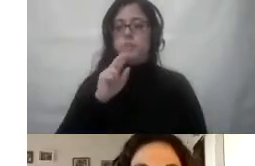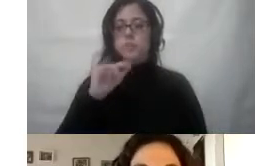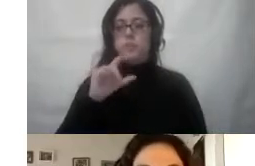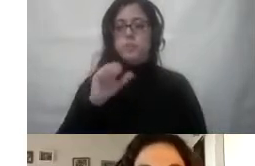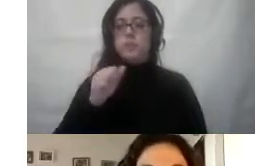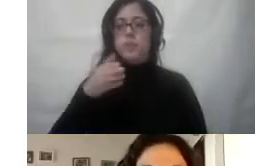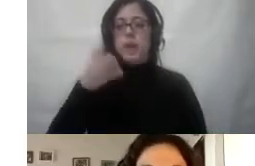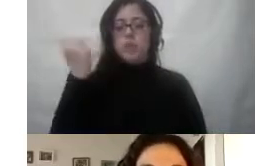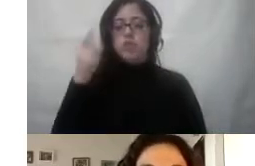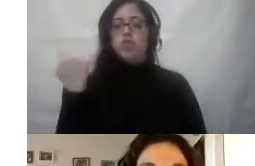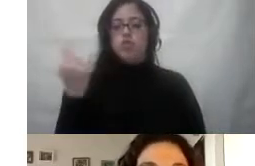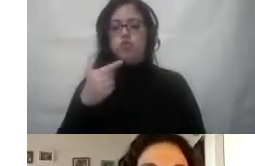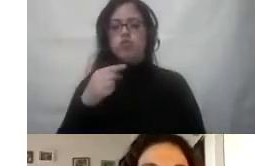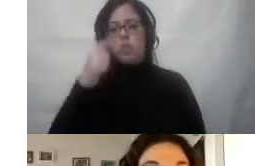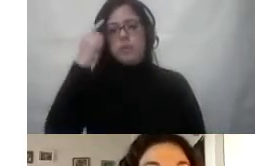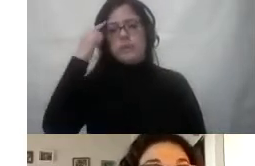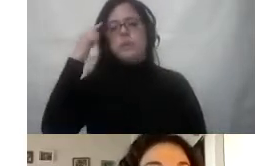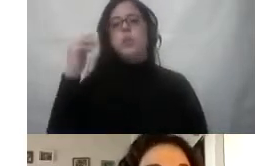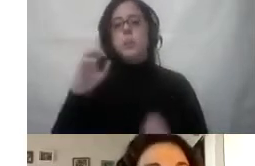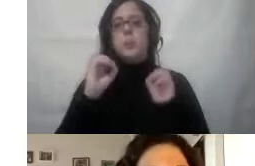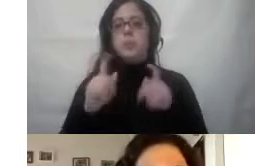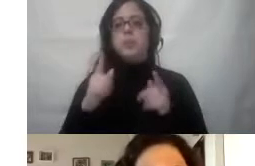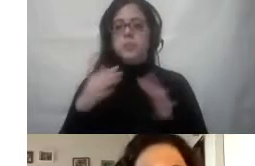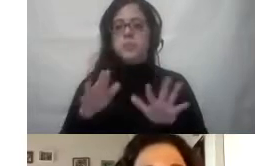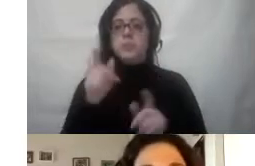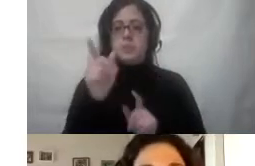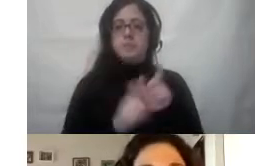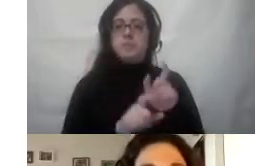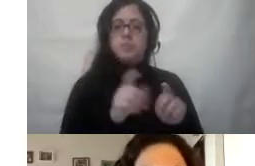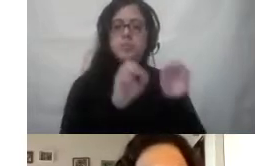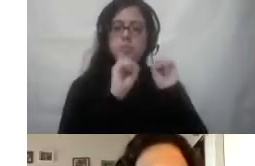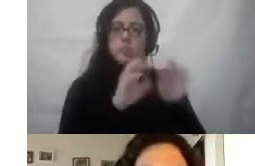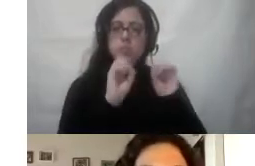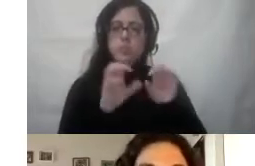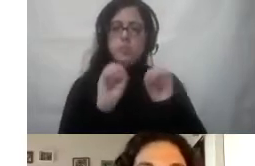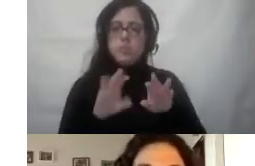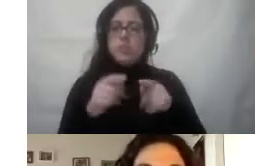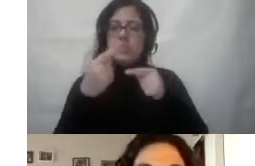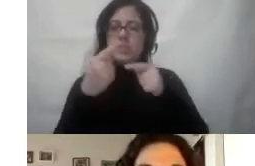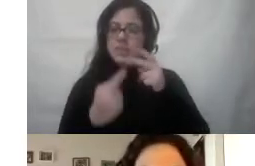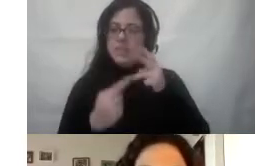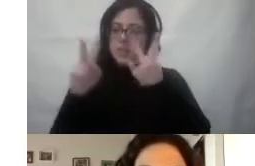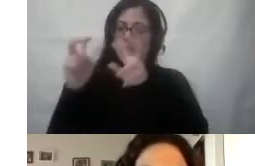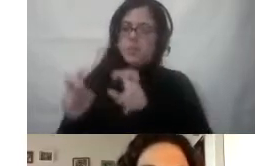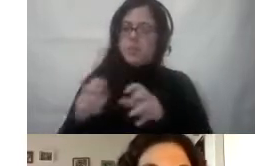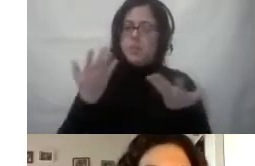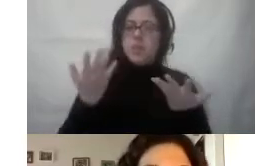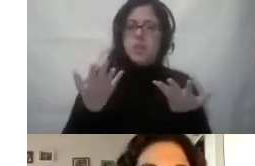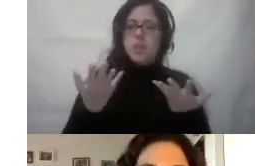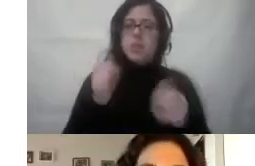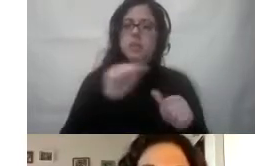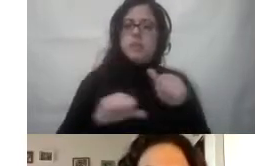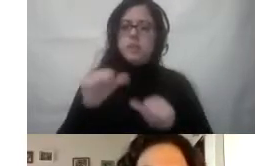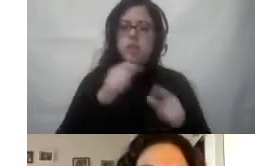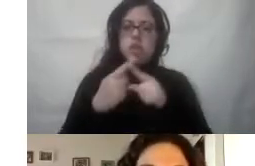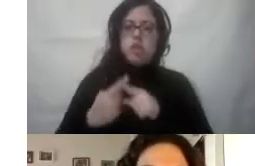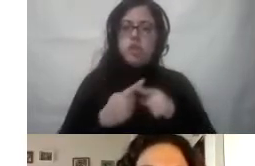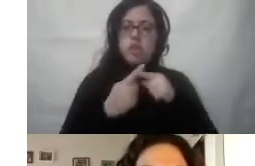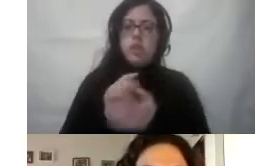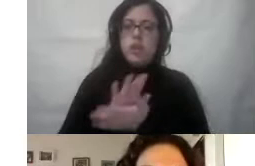ok, nosotros tenemos como personas formadas en una disciplina, en varias disciplinas de las ciencias sociales, como profesores de